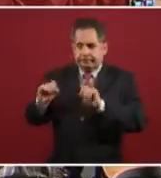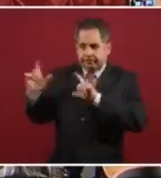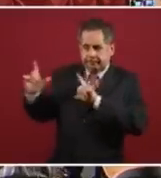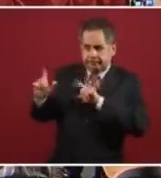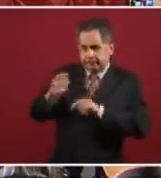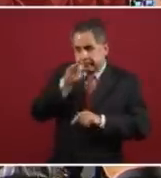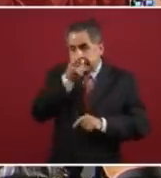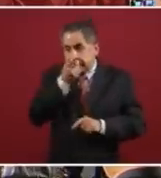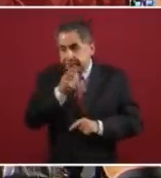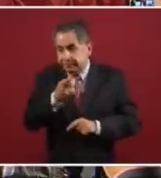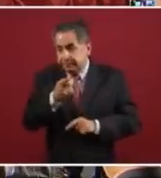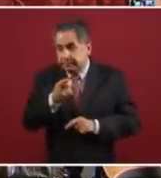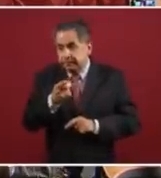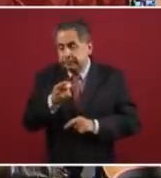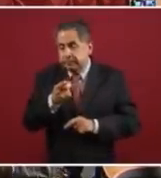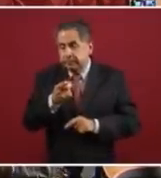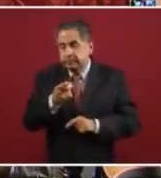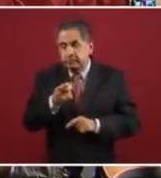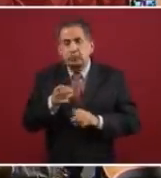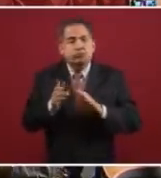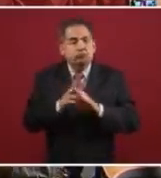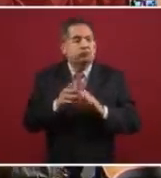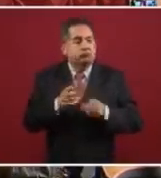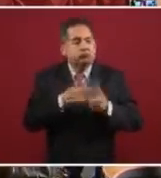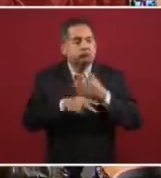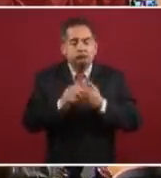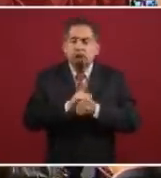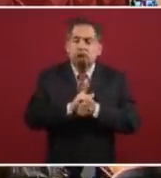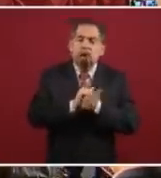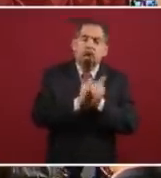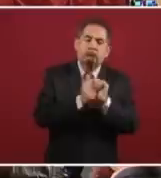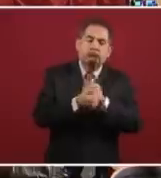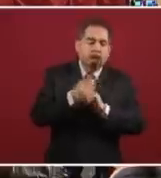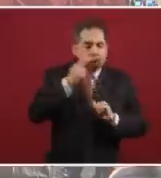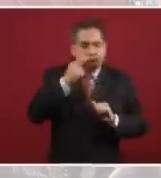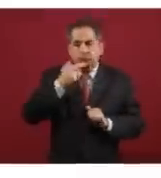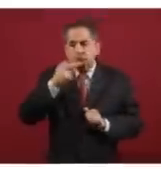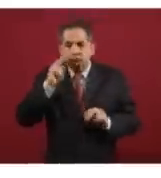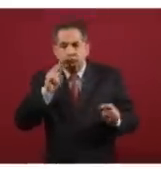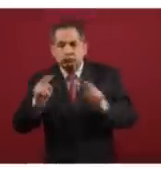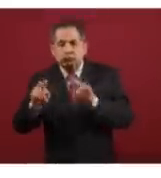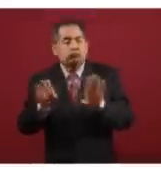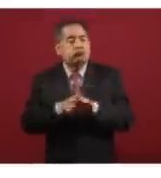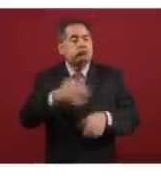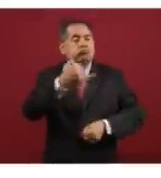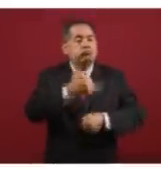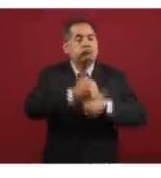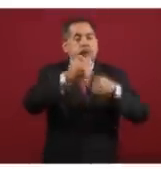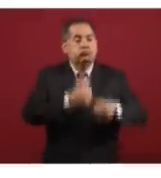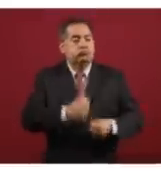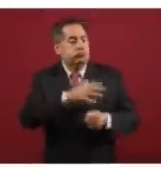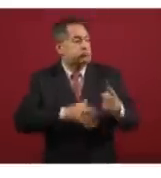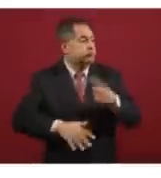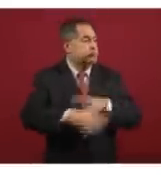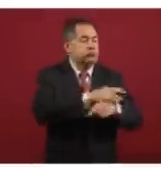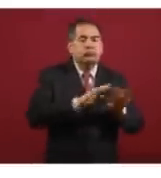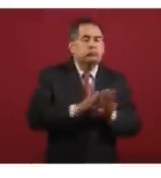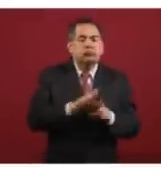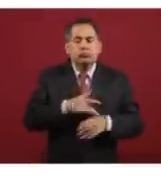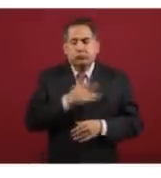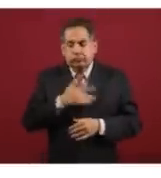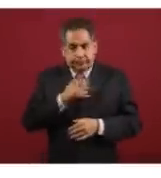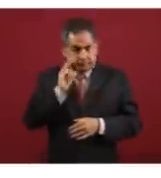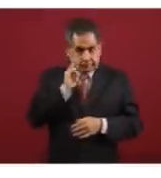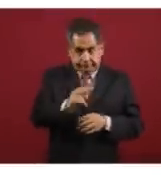es cómo ha evolucionado la percepción de inseguridad en su entidad federativa.